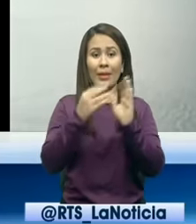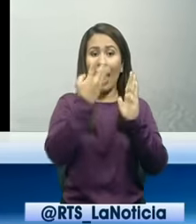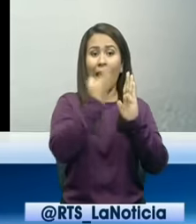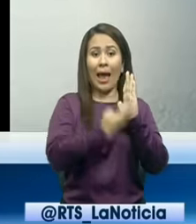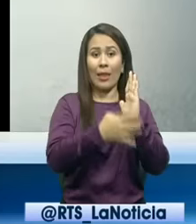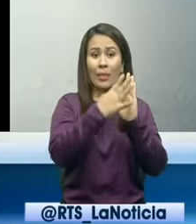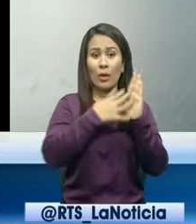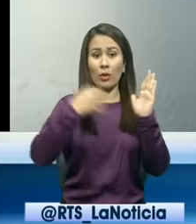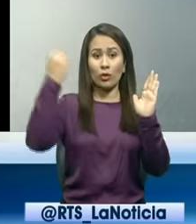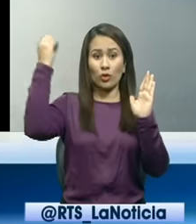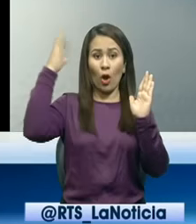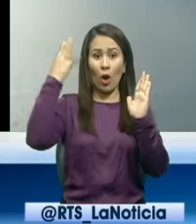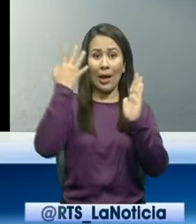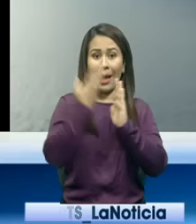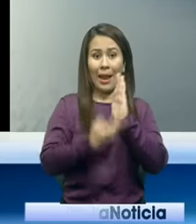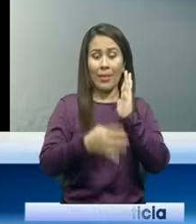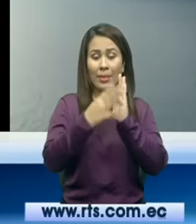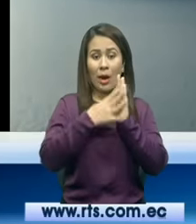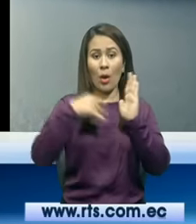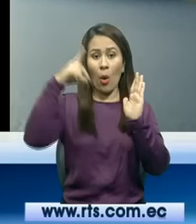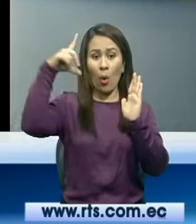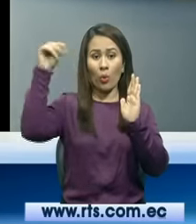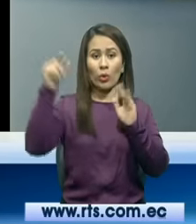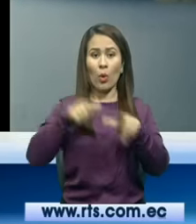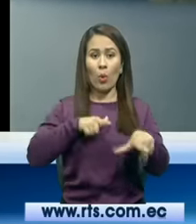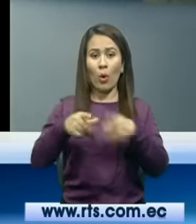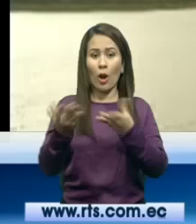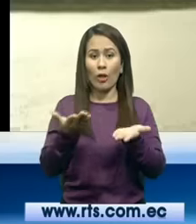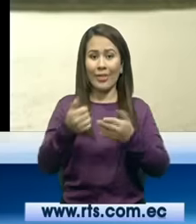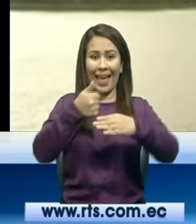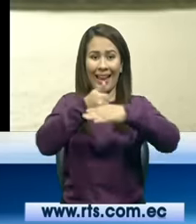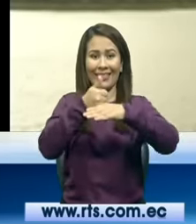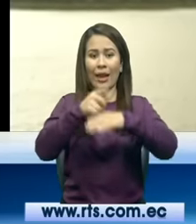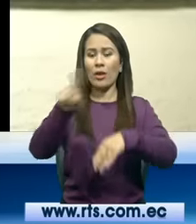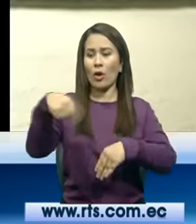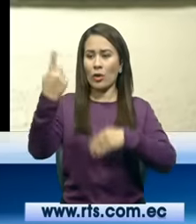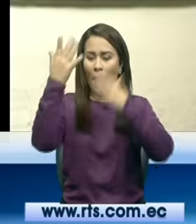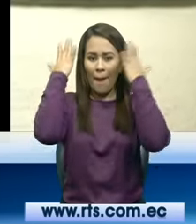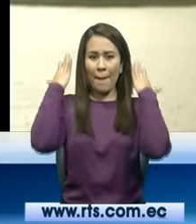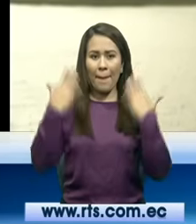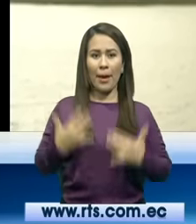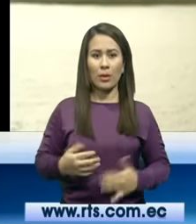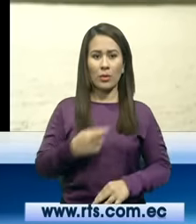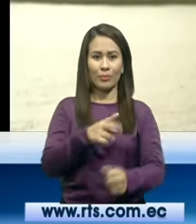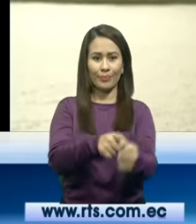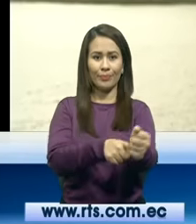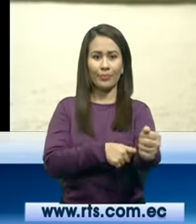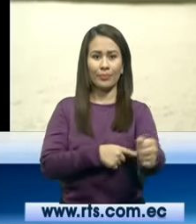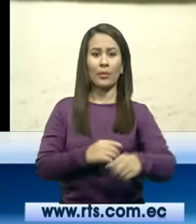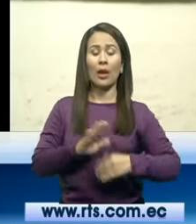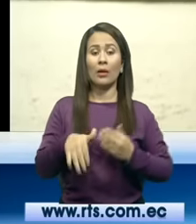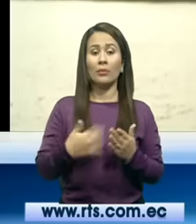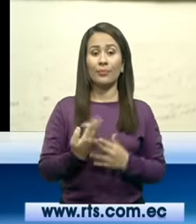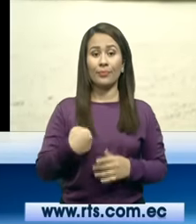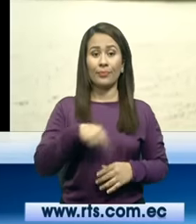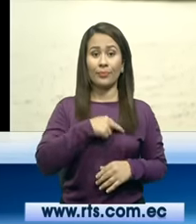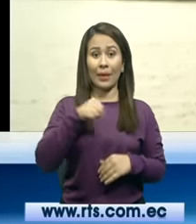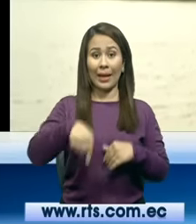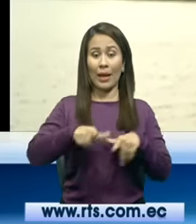solar, calendario lunar, sitio de ofrendas y baño ritual. Que la Laguna de Cuicocha es uno de los atractivos, de